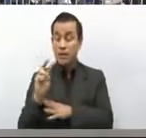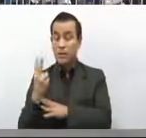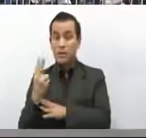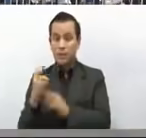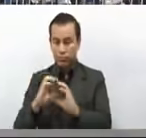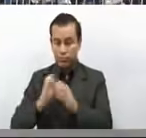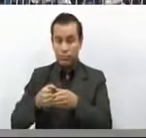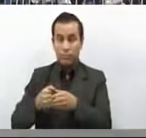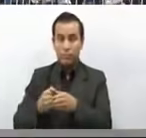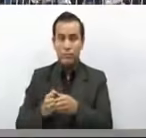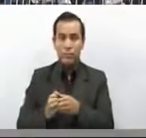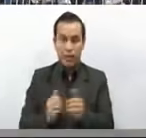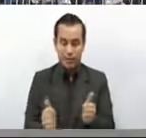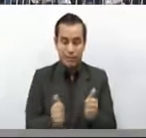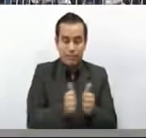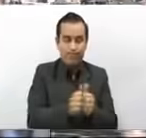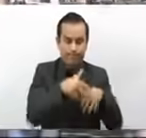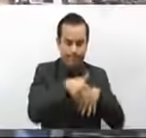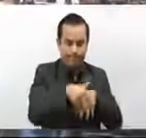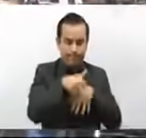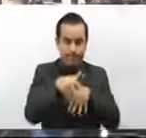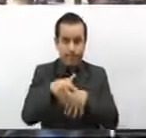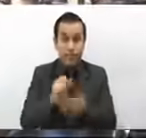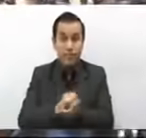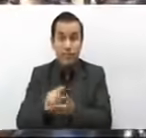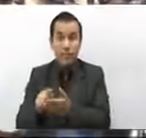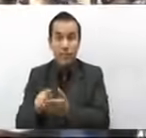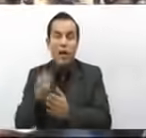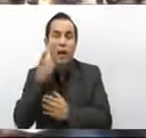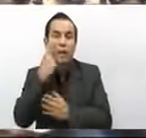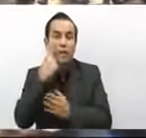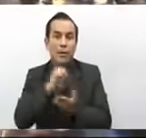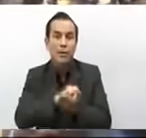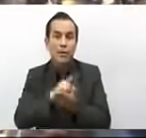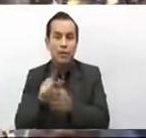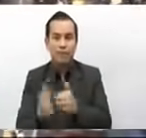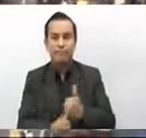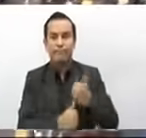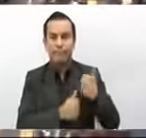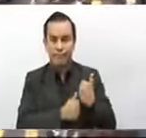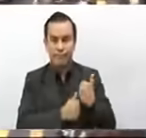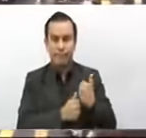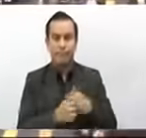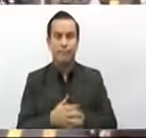Del Batallón de Cadetes de la Escuela Militar, Capitán General Gerardo Barrios.